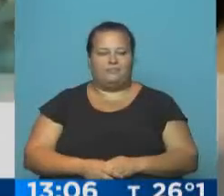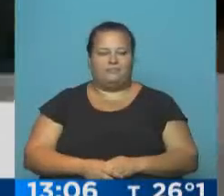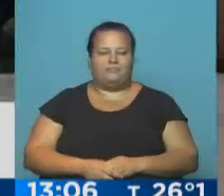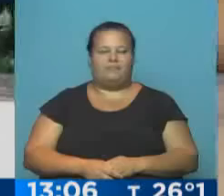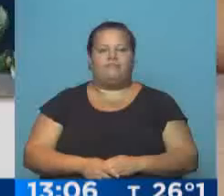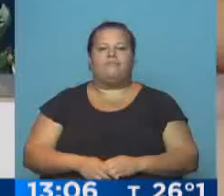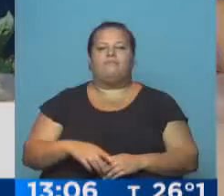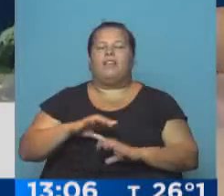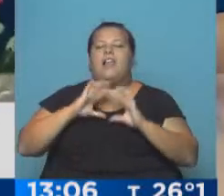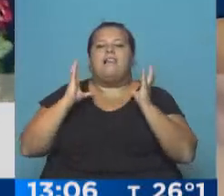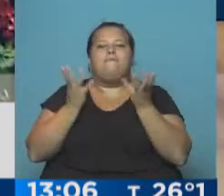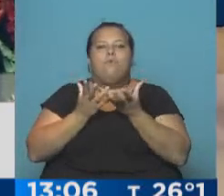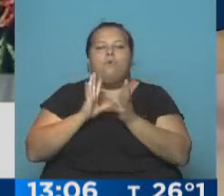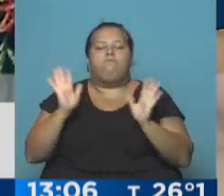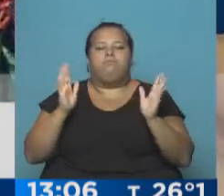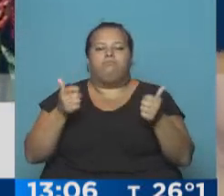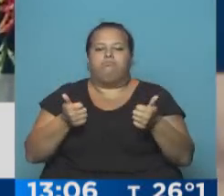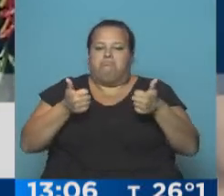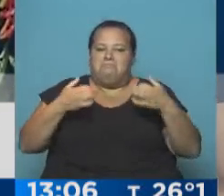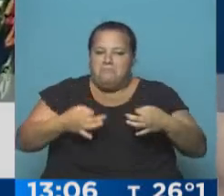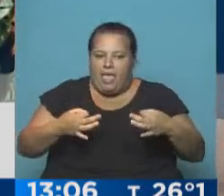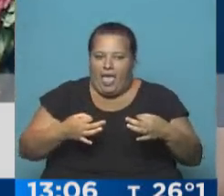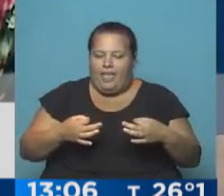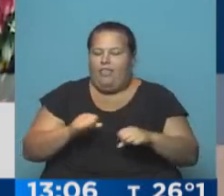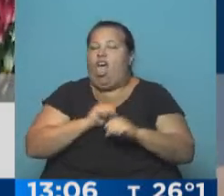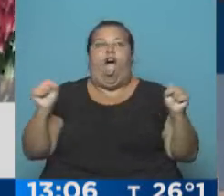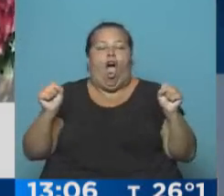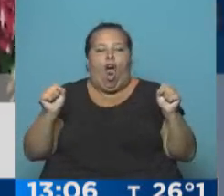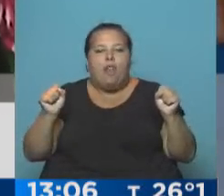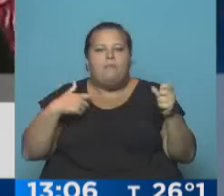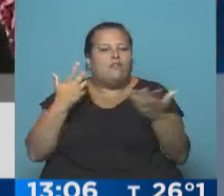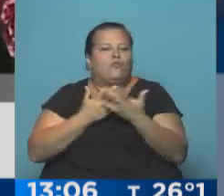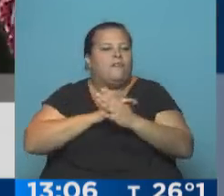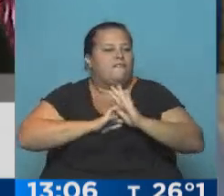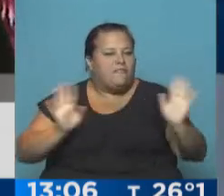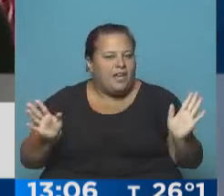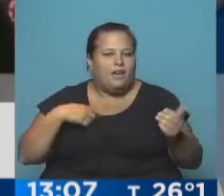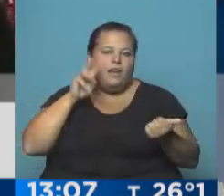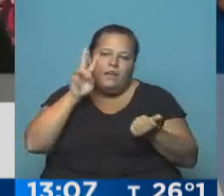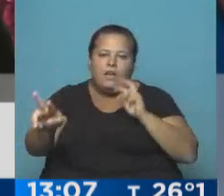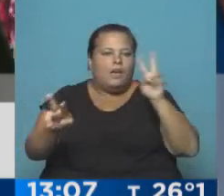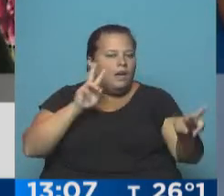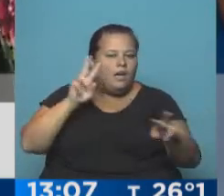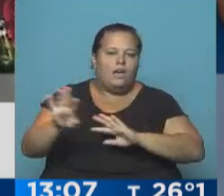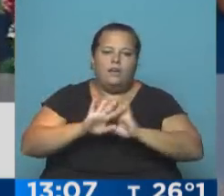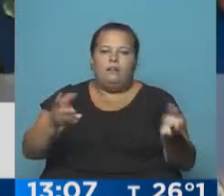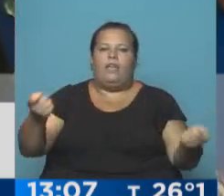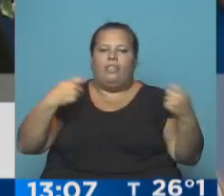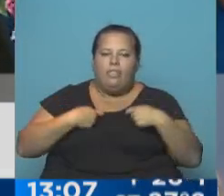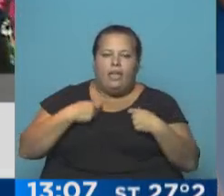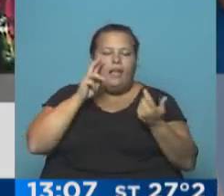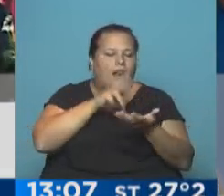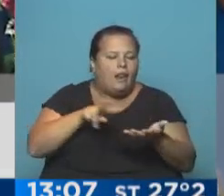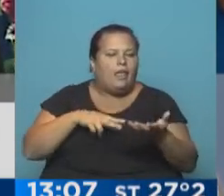El mundo de repente se puso derecho. De repente uno dejó de sufrir por lo que ve por acá, por allá, y lo que recibe y lo que